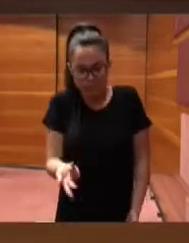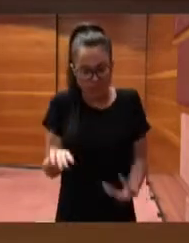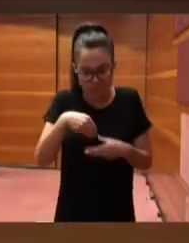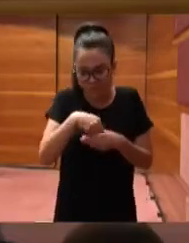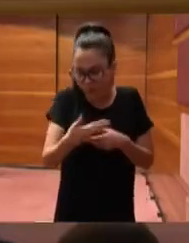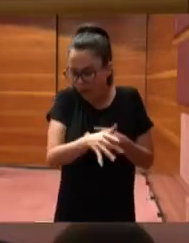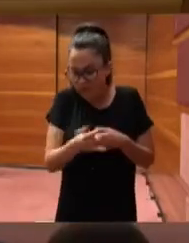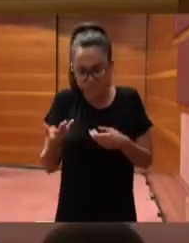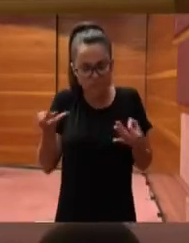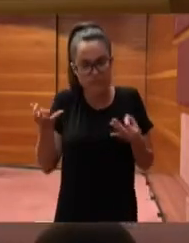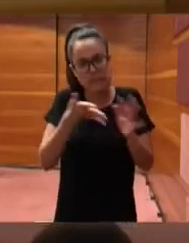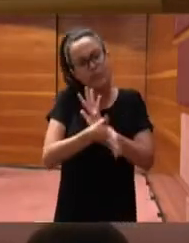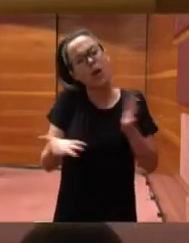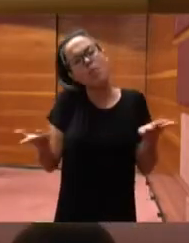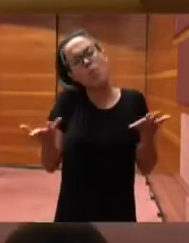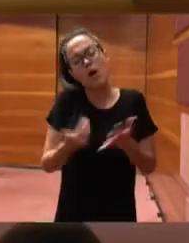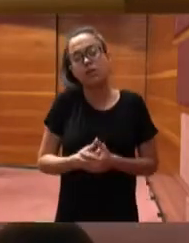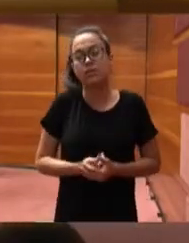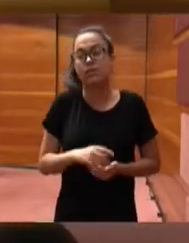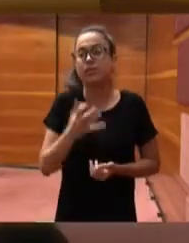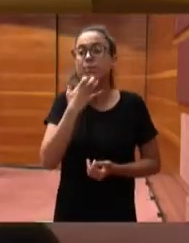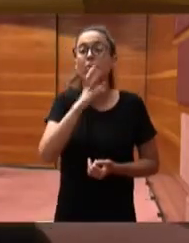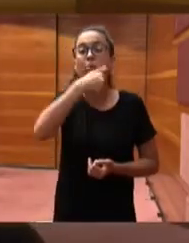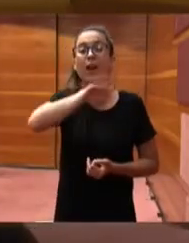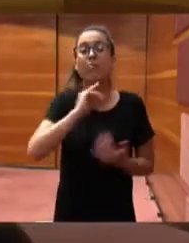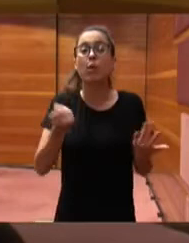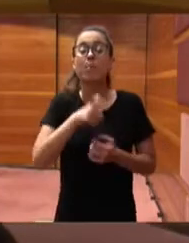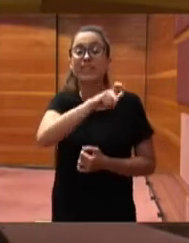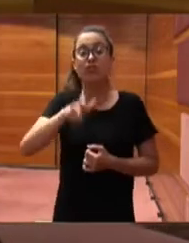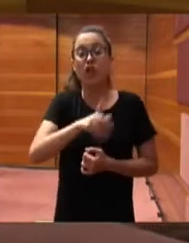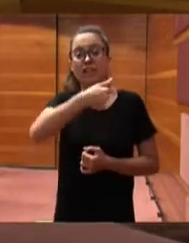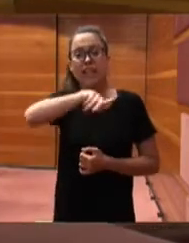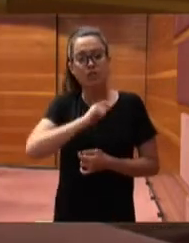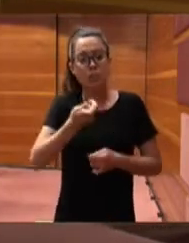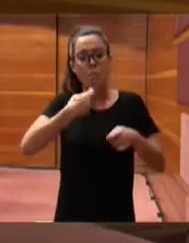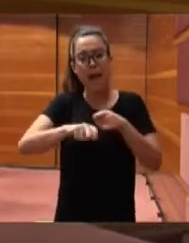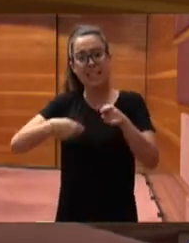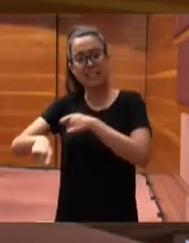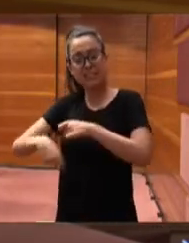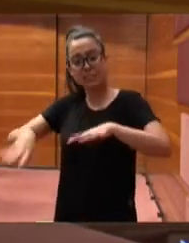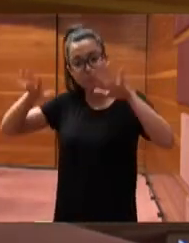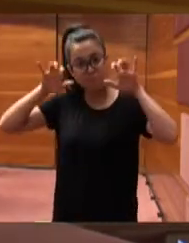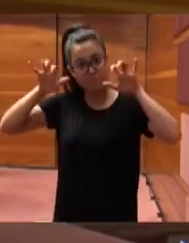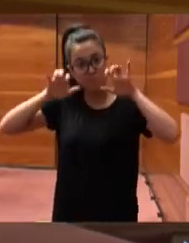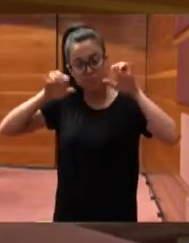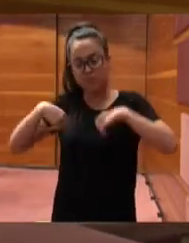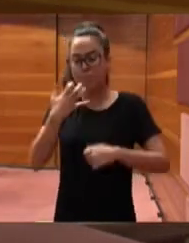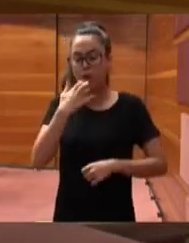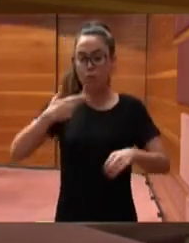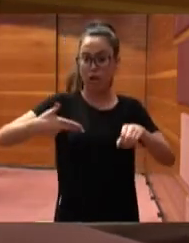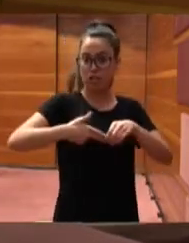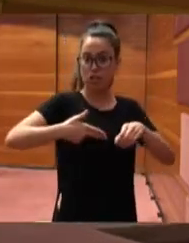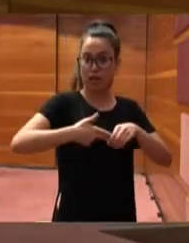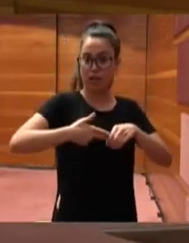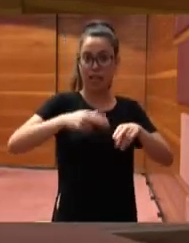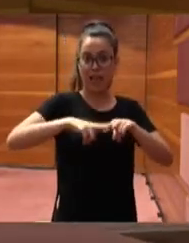qué no incluye. Por ejemplo, los que hemos aprendido algo de marketing de servicios, se nos dice que el hecho de servirme yo la gasolina, la gasolinera,